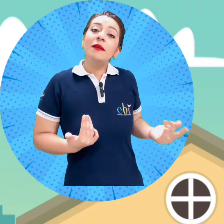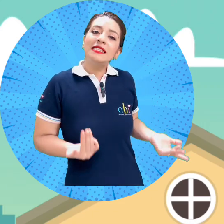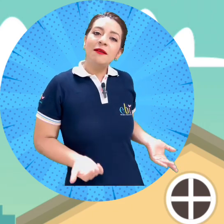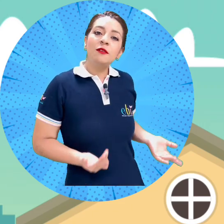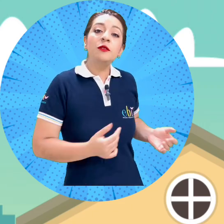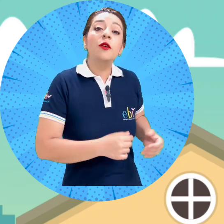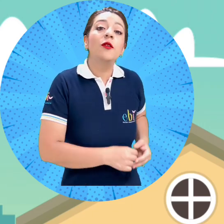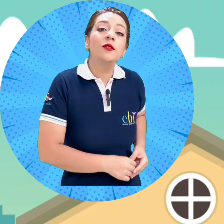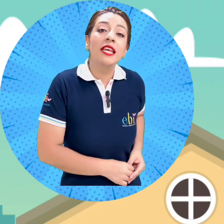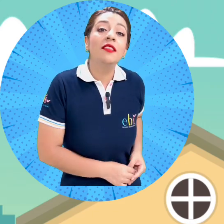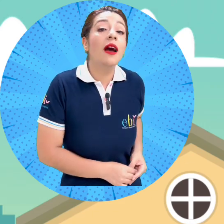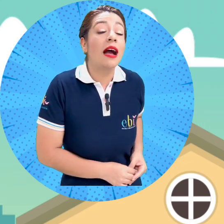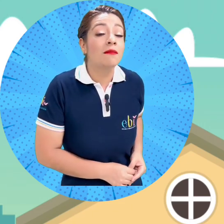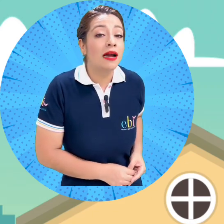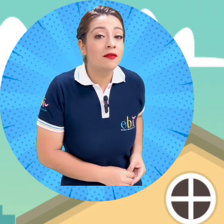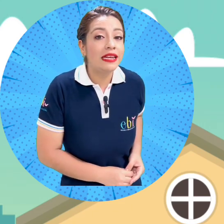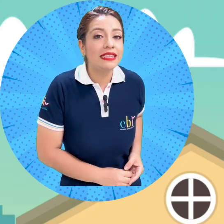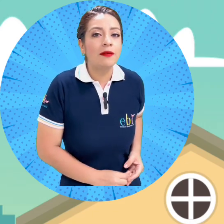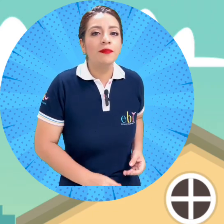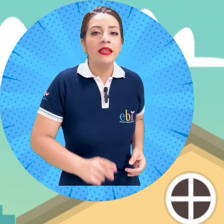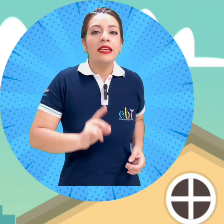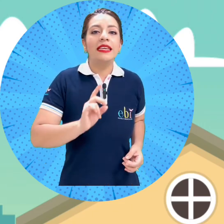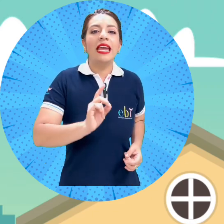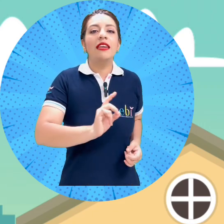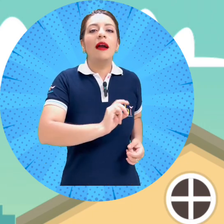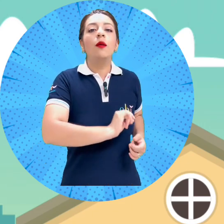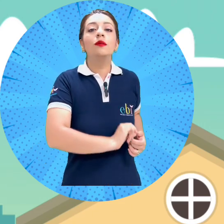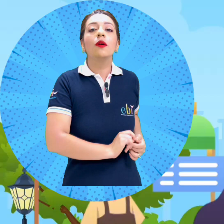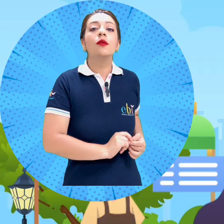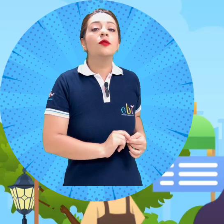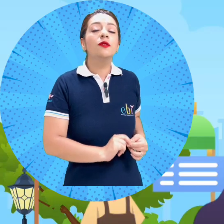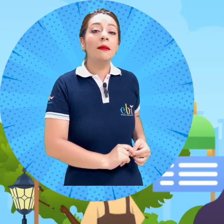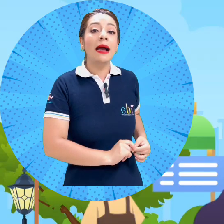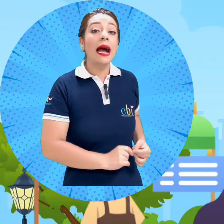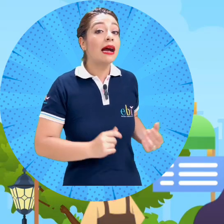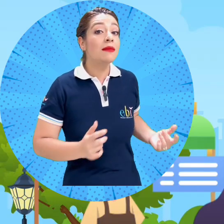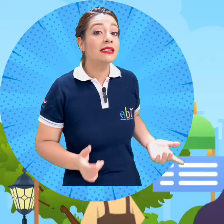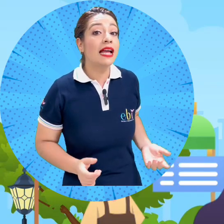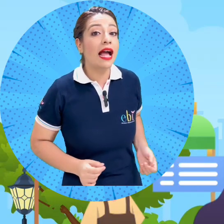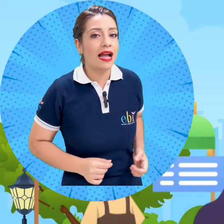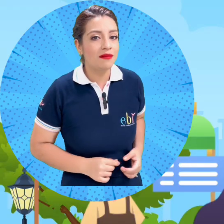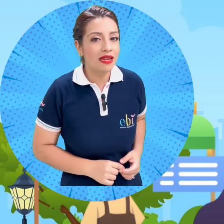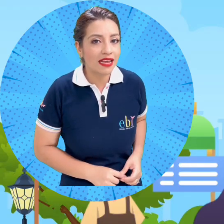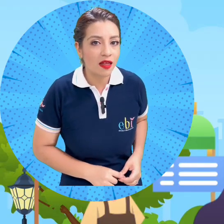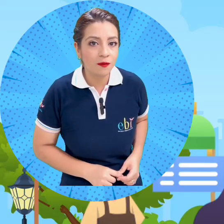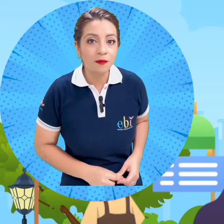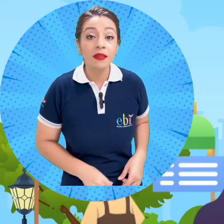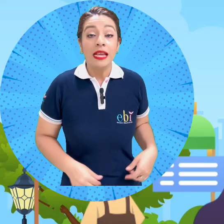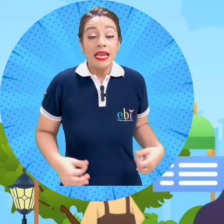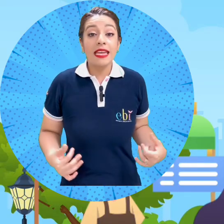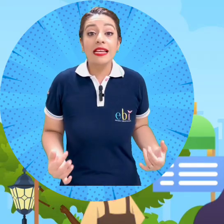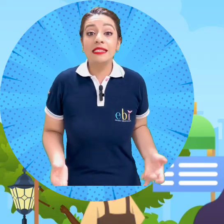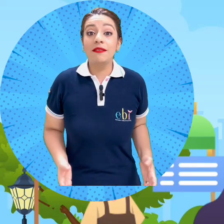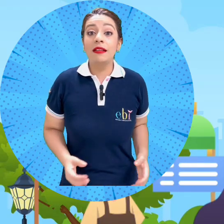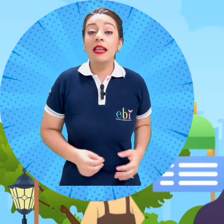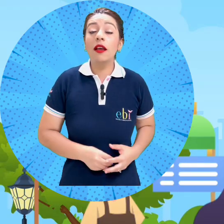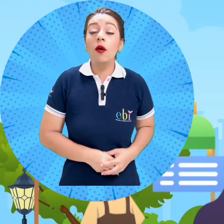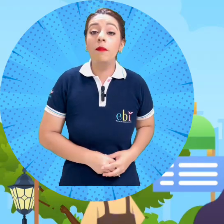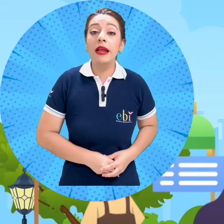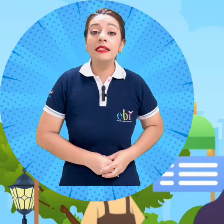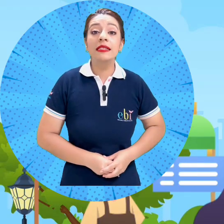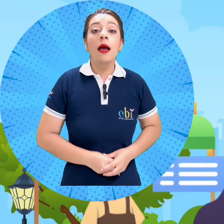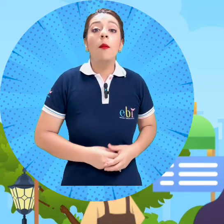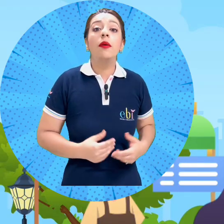Y comenzamos conociendo a Manuelita, que iba junto con su mamá Amanda al mercado. Ellas iban